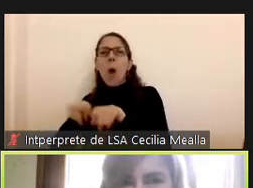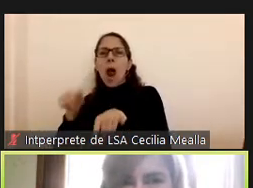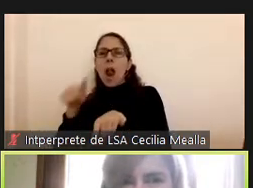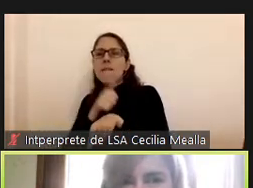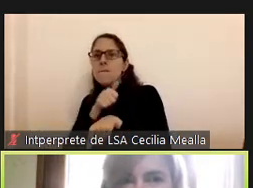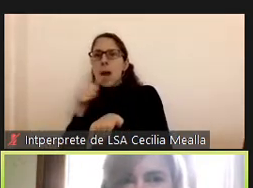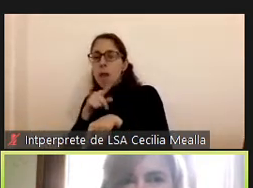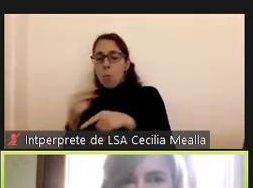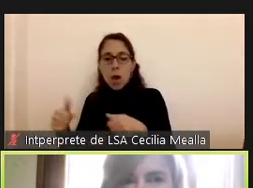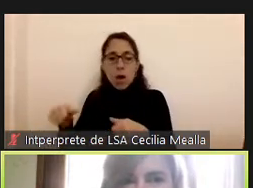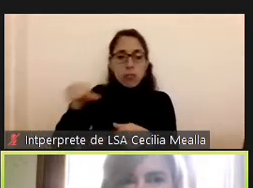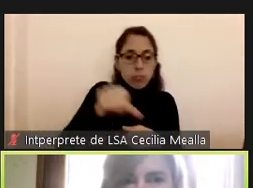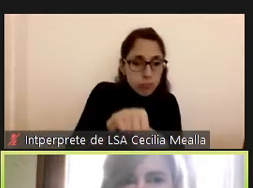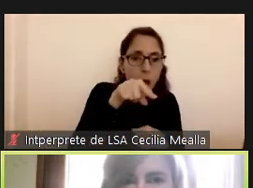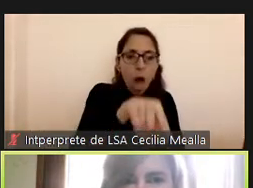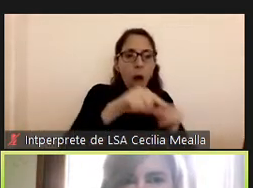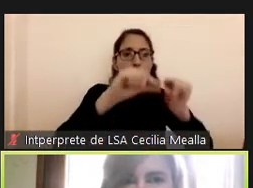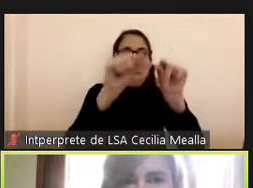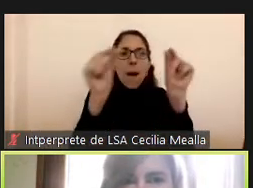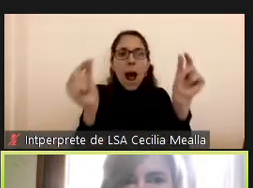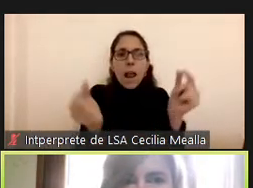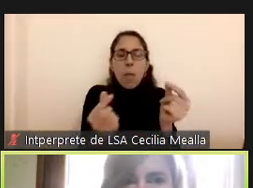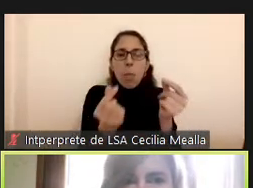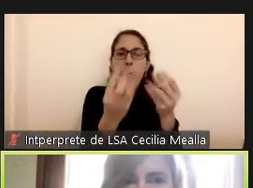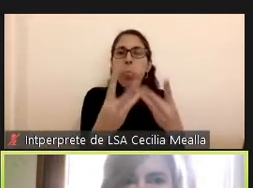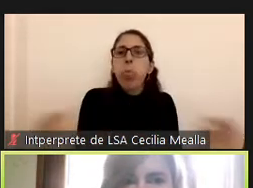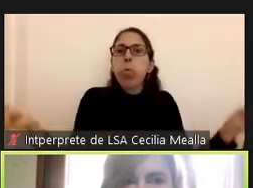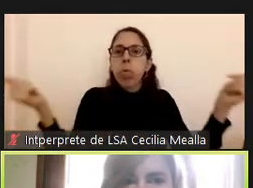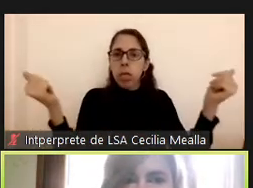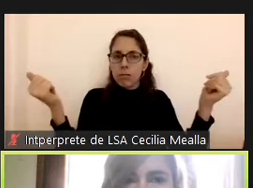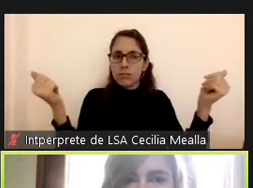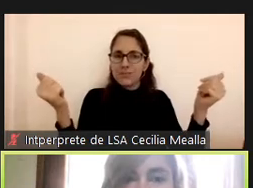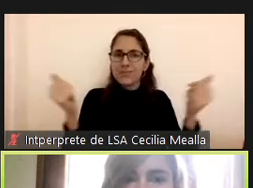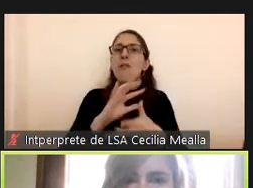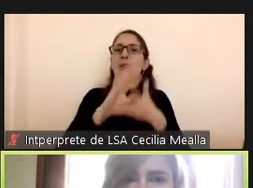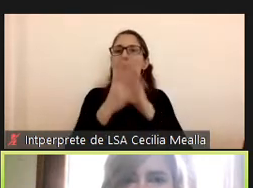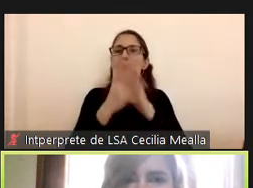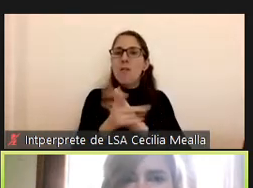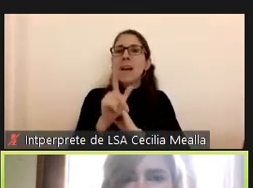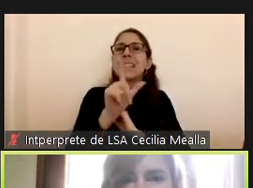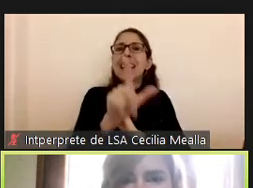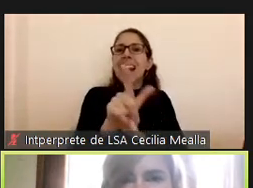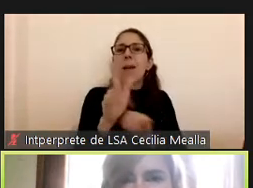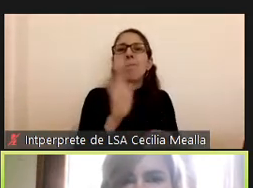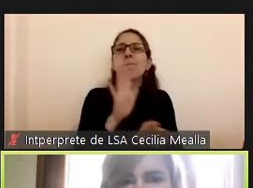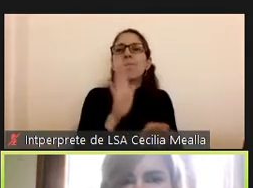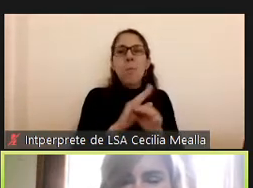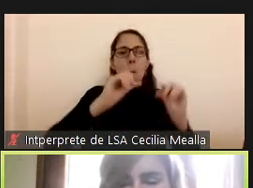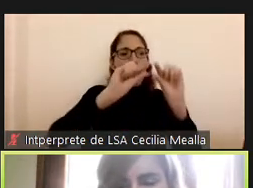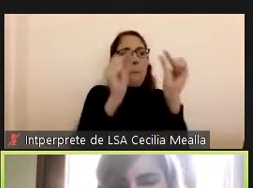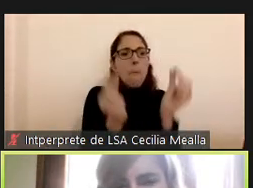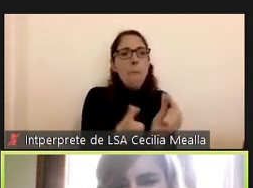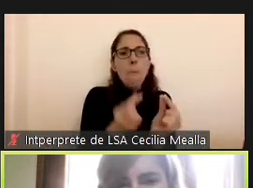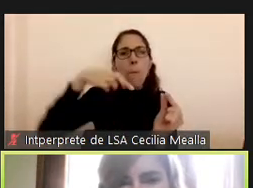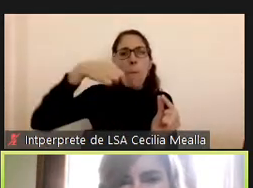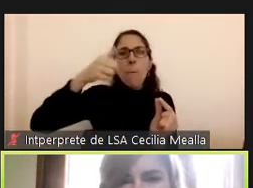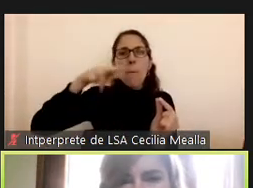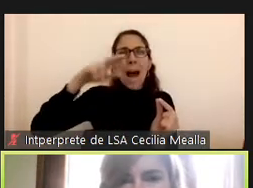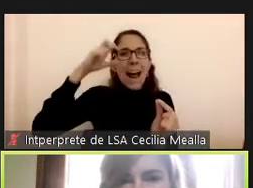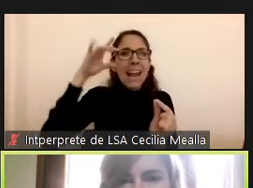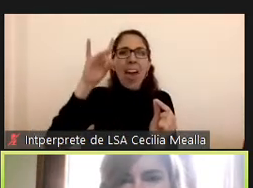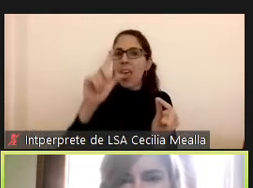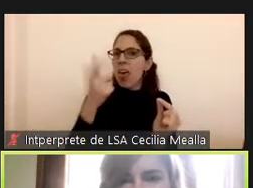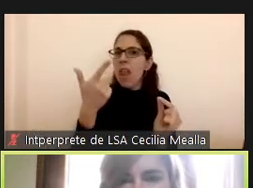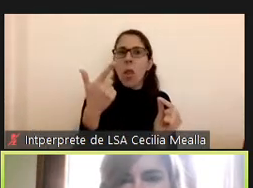¿sí? Sin pared bacteriana. Y después vamos a ver que hay otras bacterias, que lo van a ver más en micro